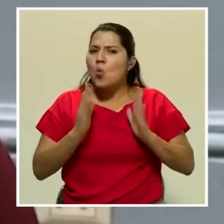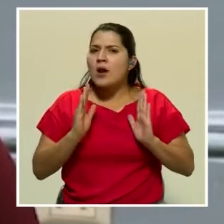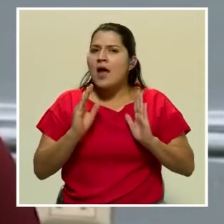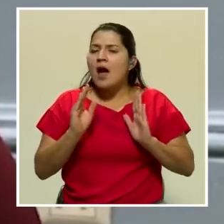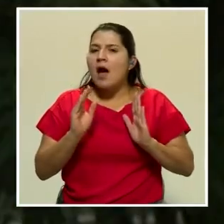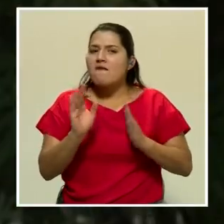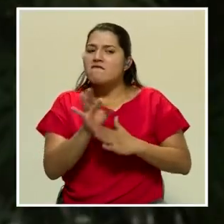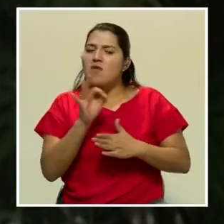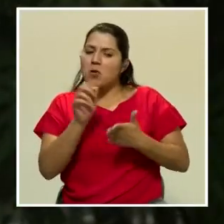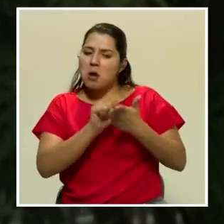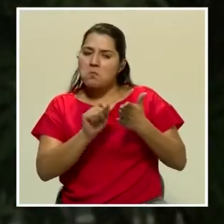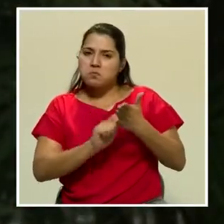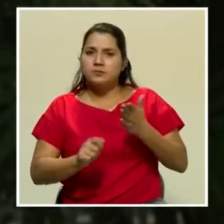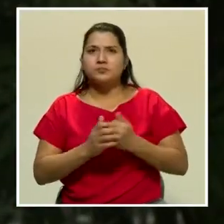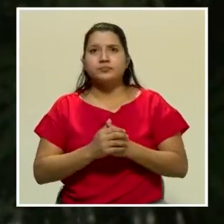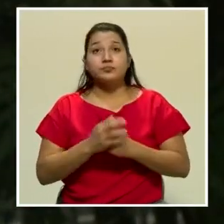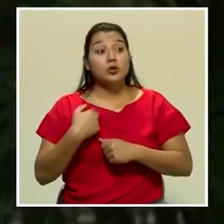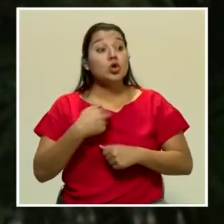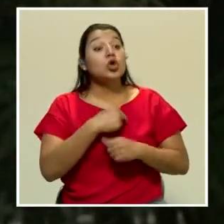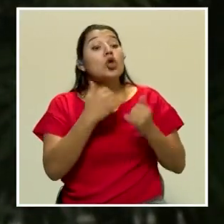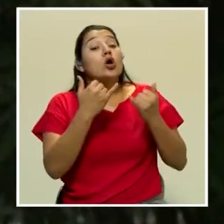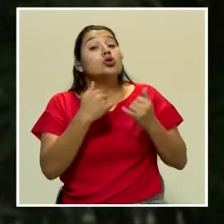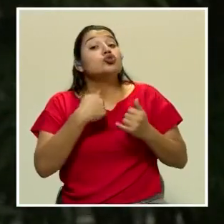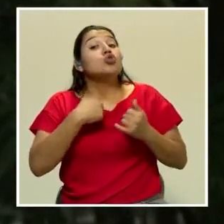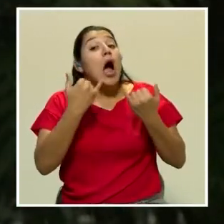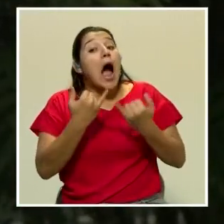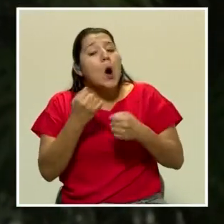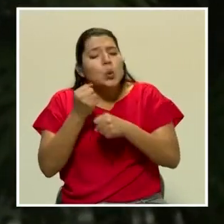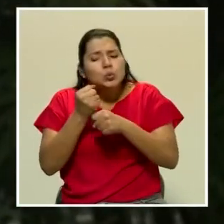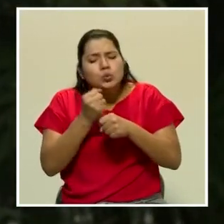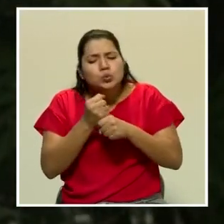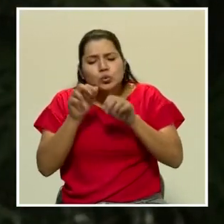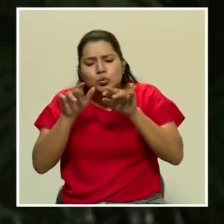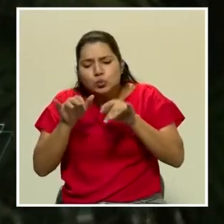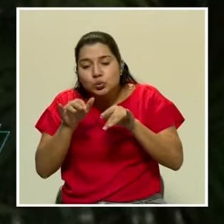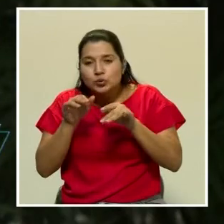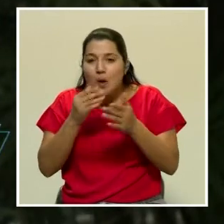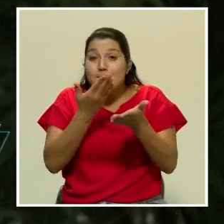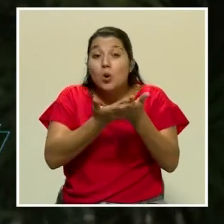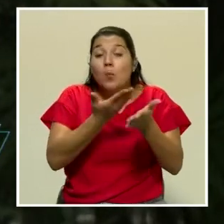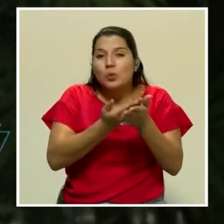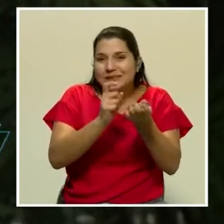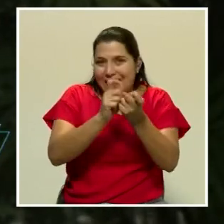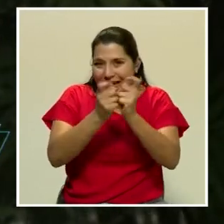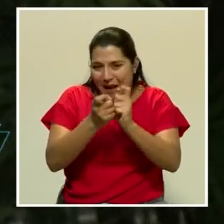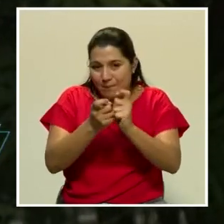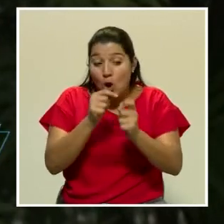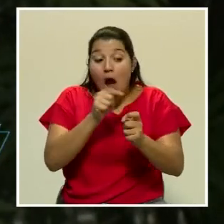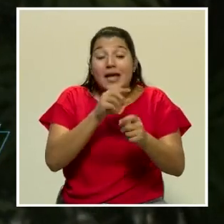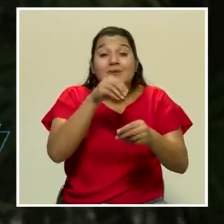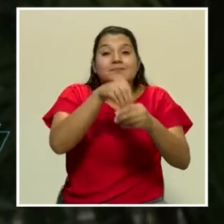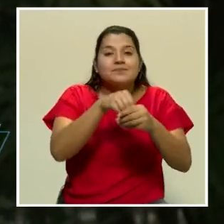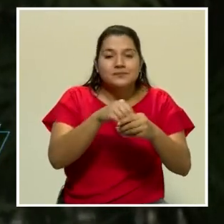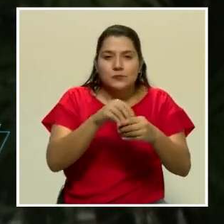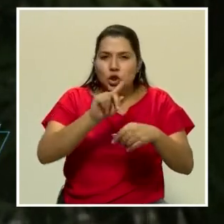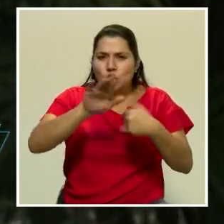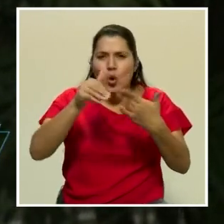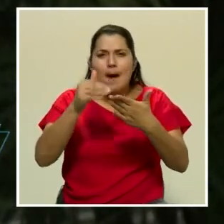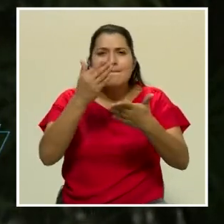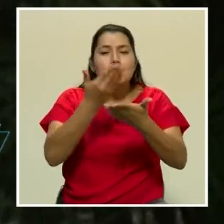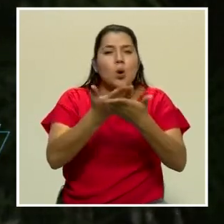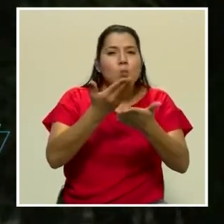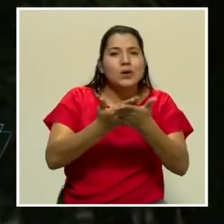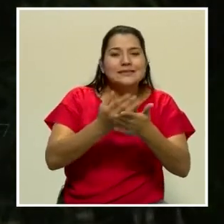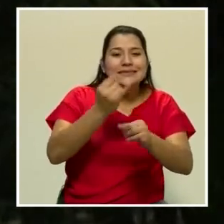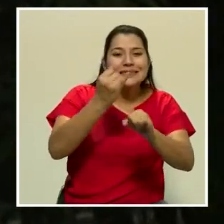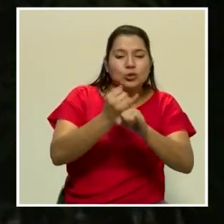fracción. Trabajando un texto sustitutivo que reúne todas las recomendaciones de los entes técnicos y de los bancos para afinar un poco el